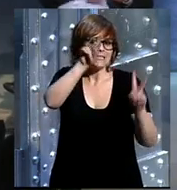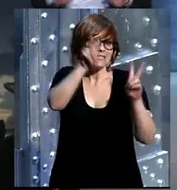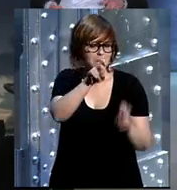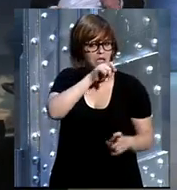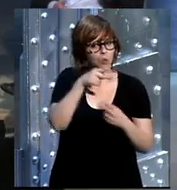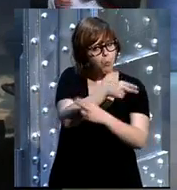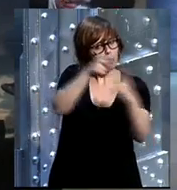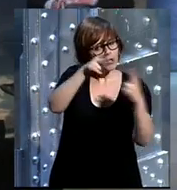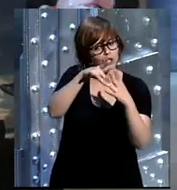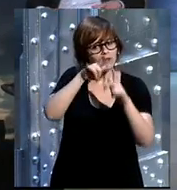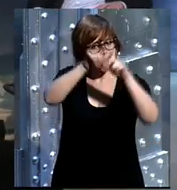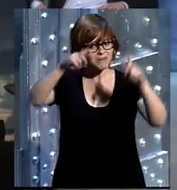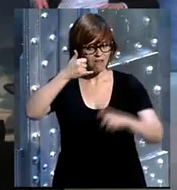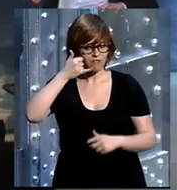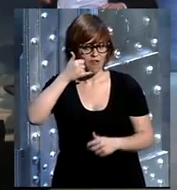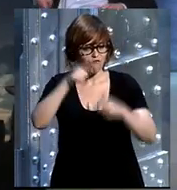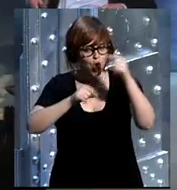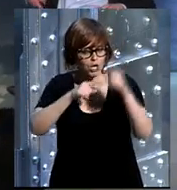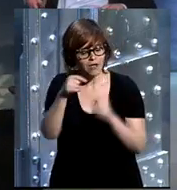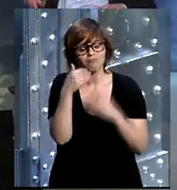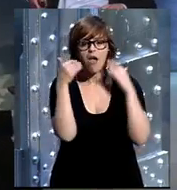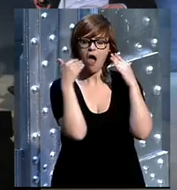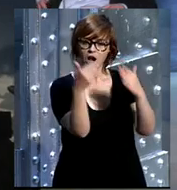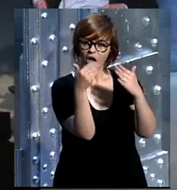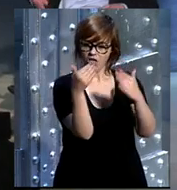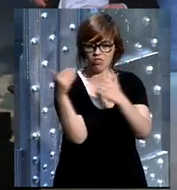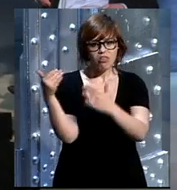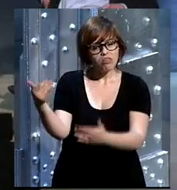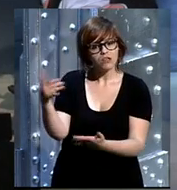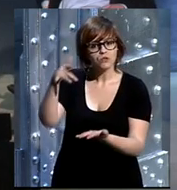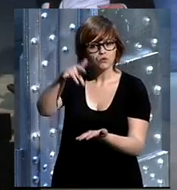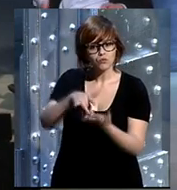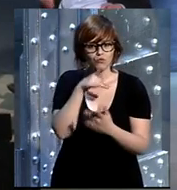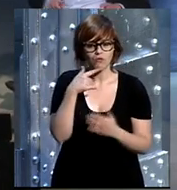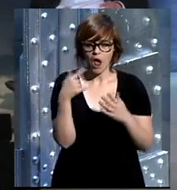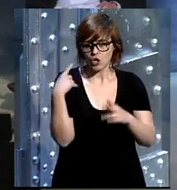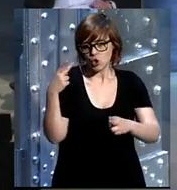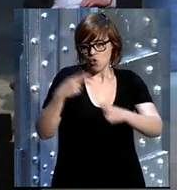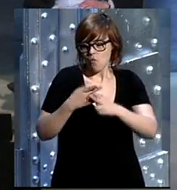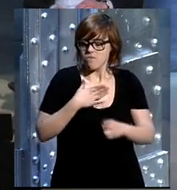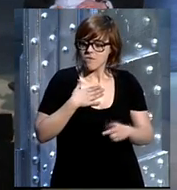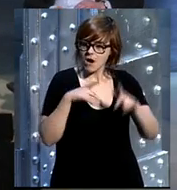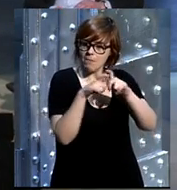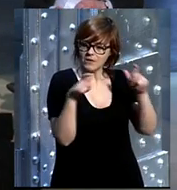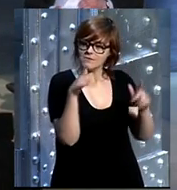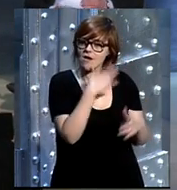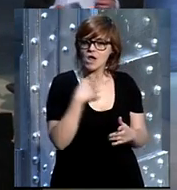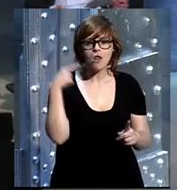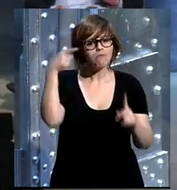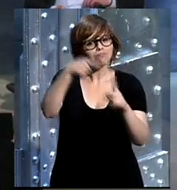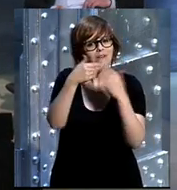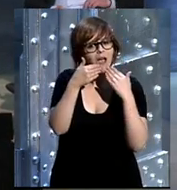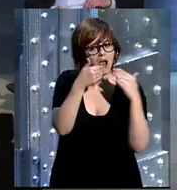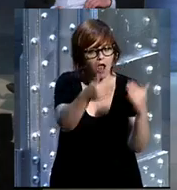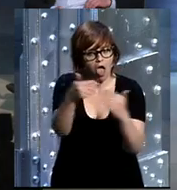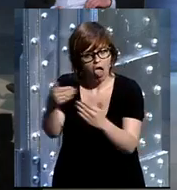gracias, Enrique. Muchas gracias. Quiero reiterar en nombre de Telefónica pues nuestro agradecimiento a todos